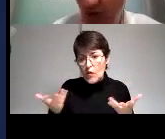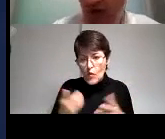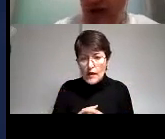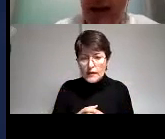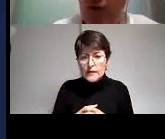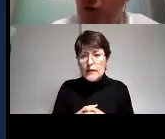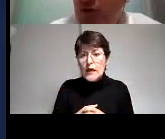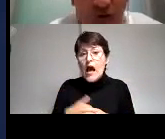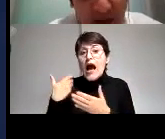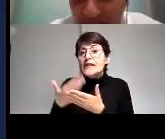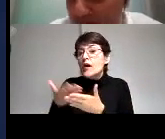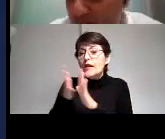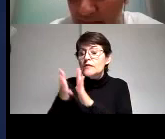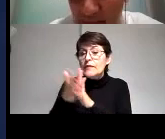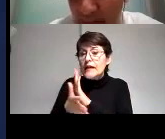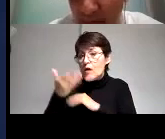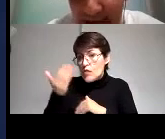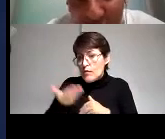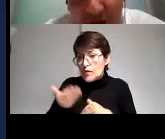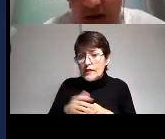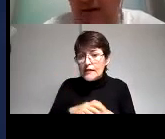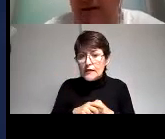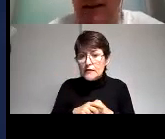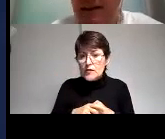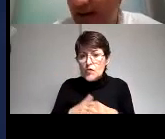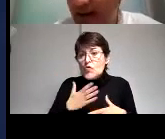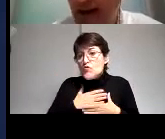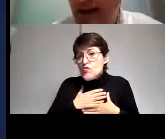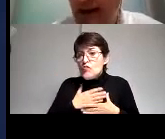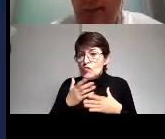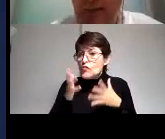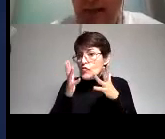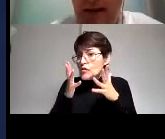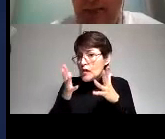hemos visto algunos productos que yo evidentemente